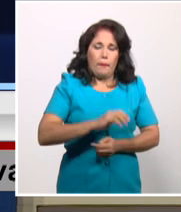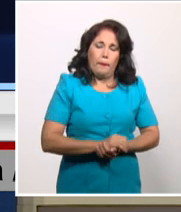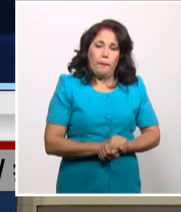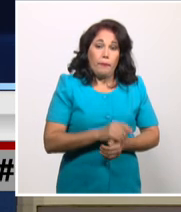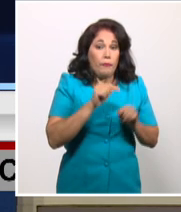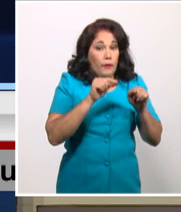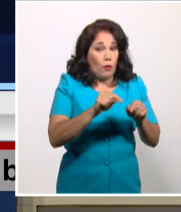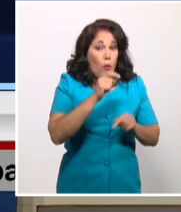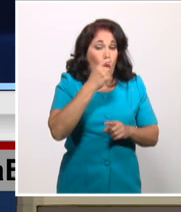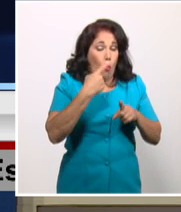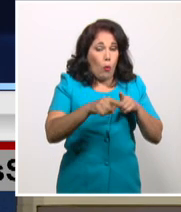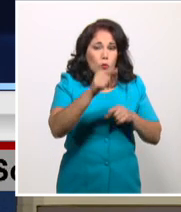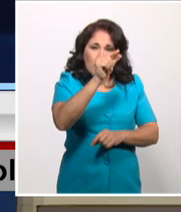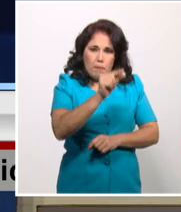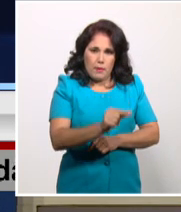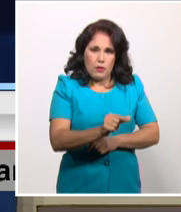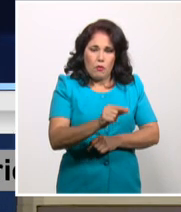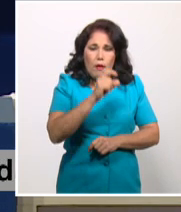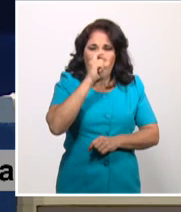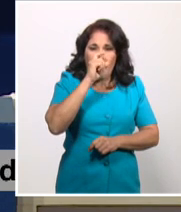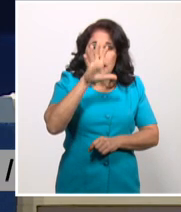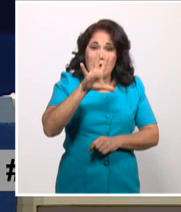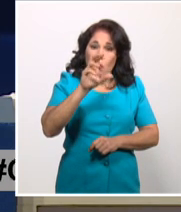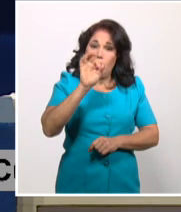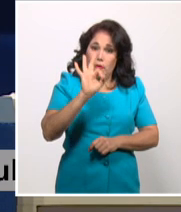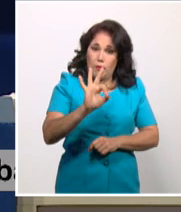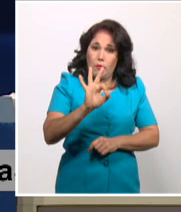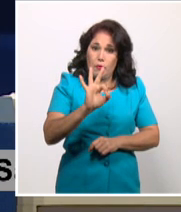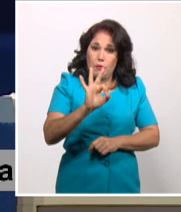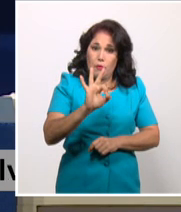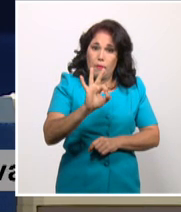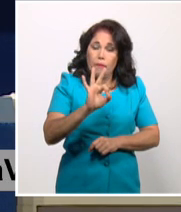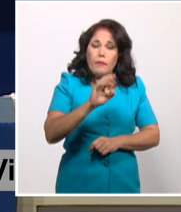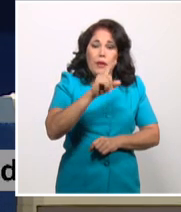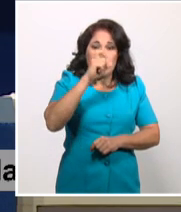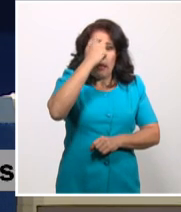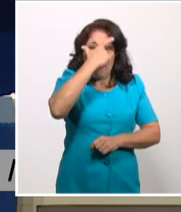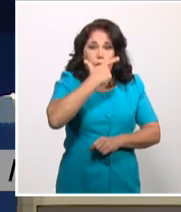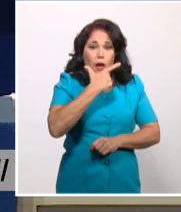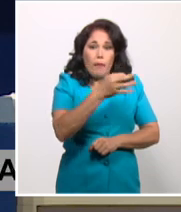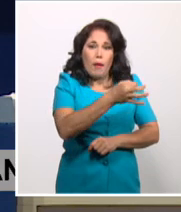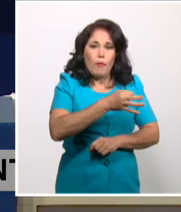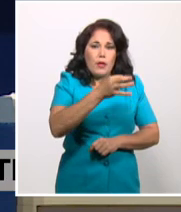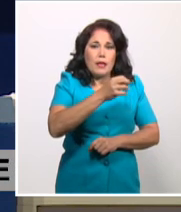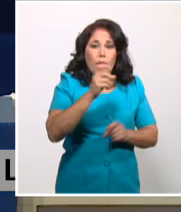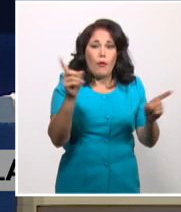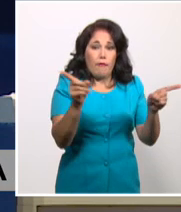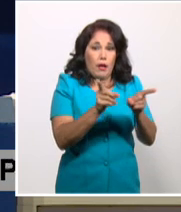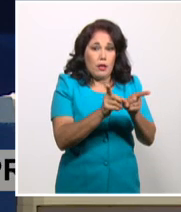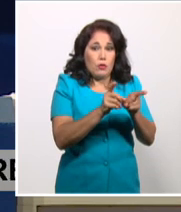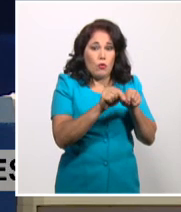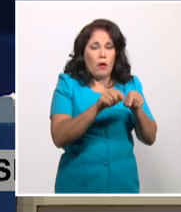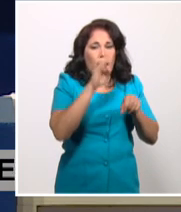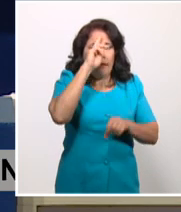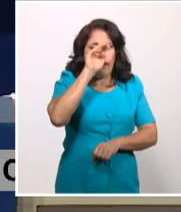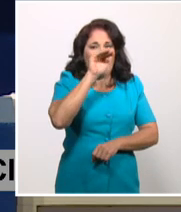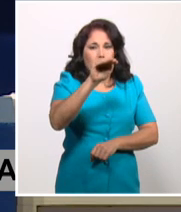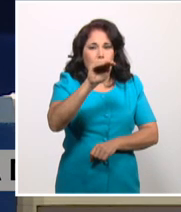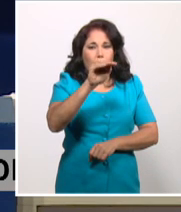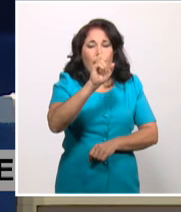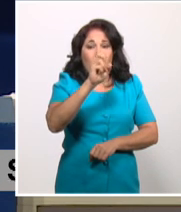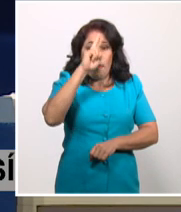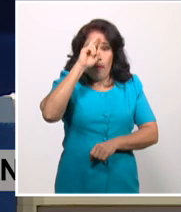la paciente de 58 años de edad, de Ciego Dávila, municipio de Venezuela, que está ingresada en el hospital de